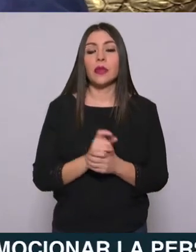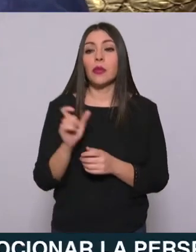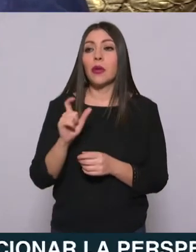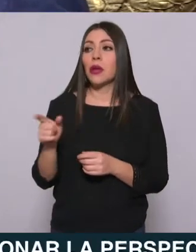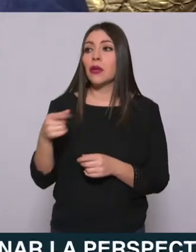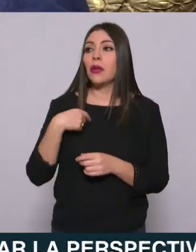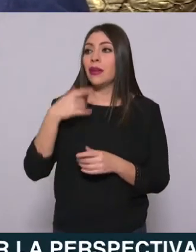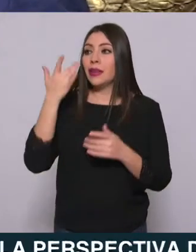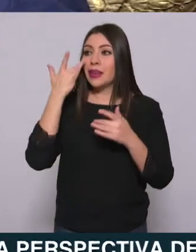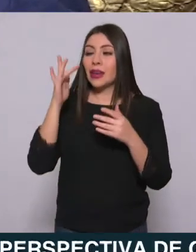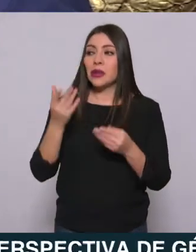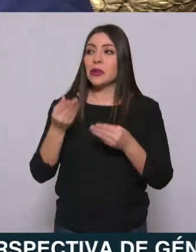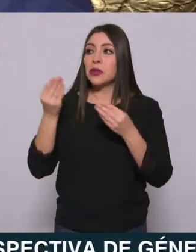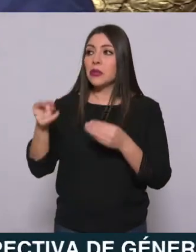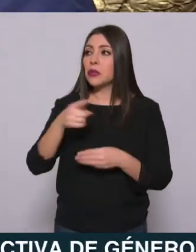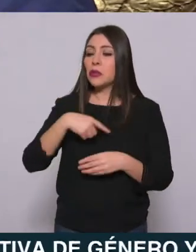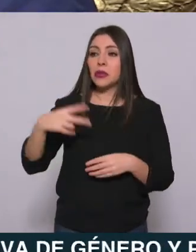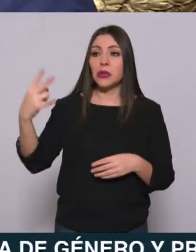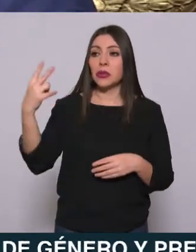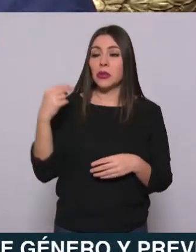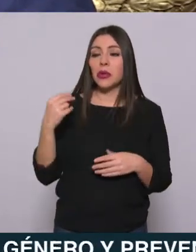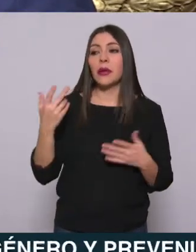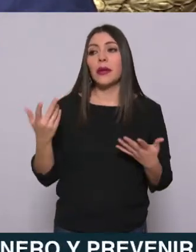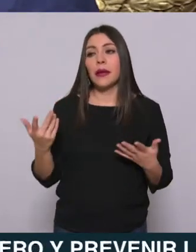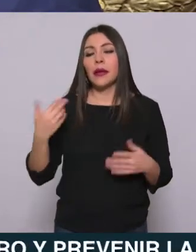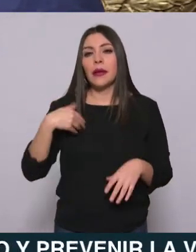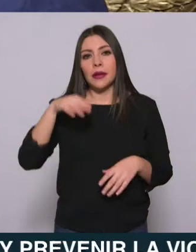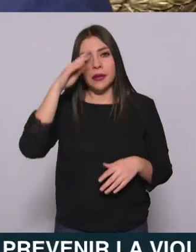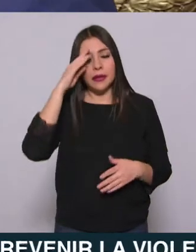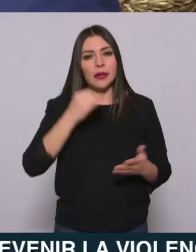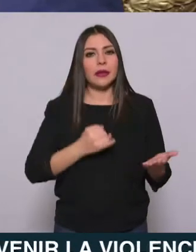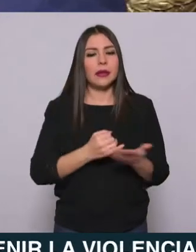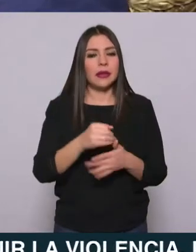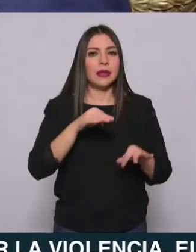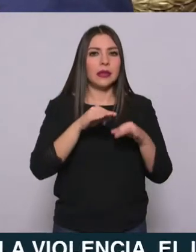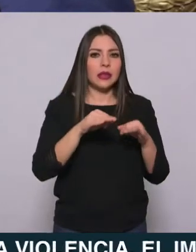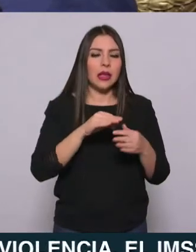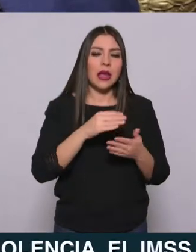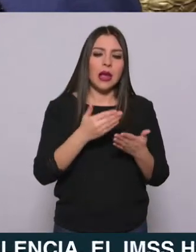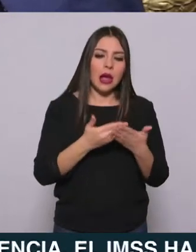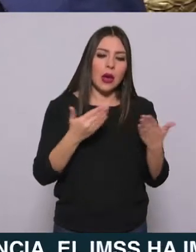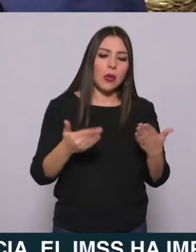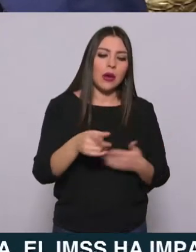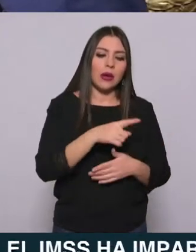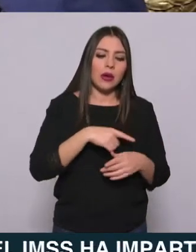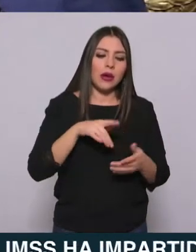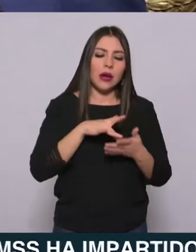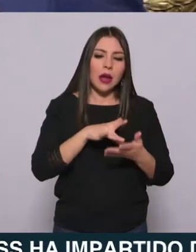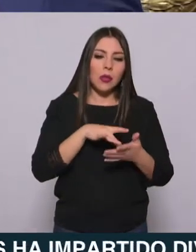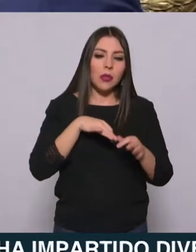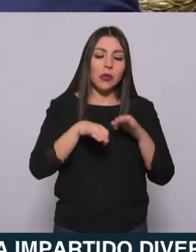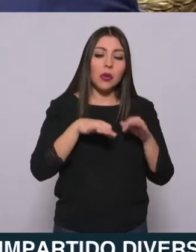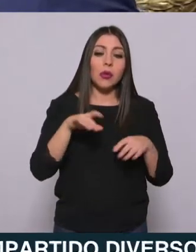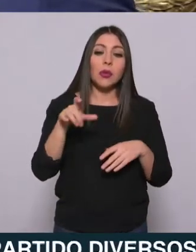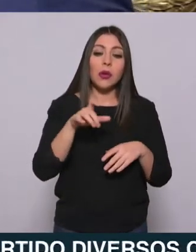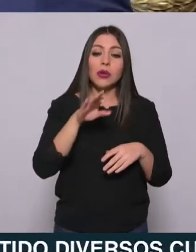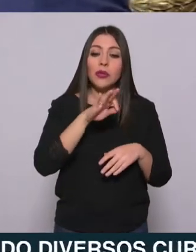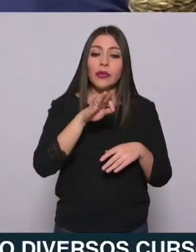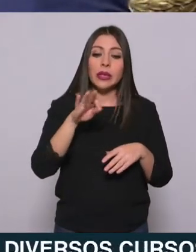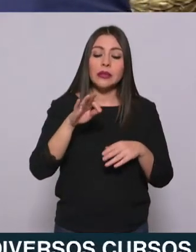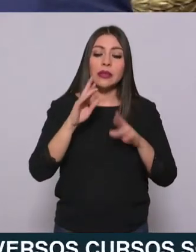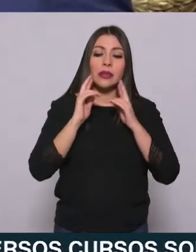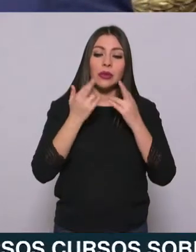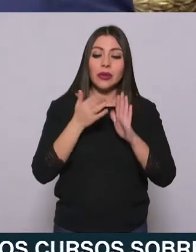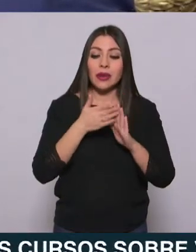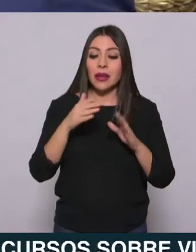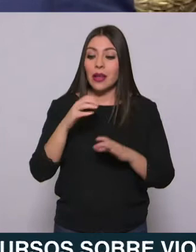mi renuncia, a trabajar conjuntamente en este proyecto e iniciar, una vez que termina el periodo, una evaluación sobre